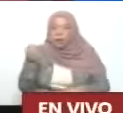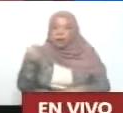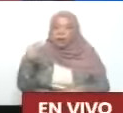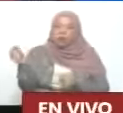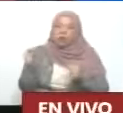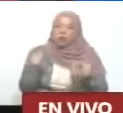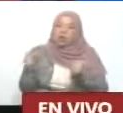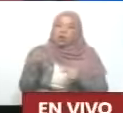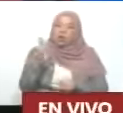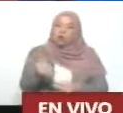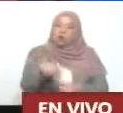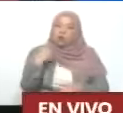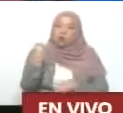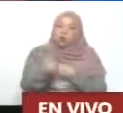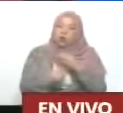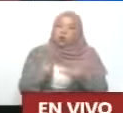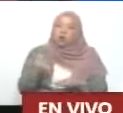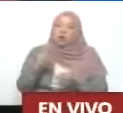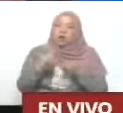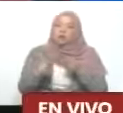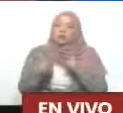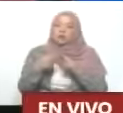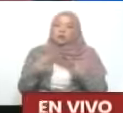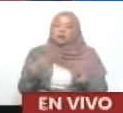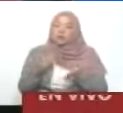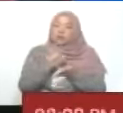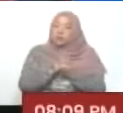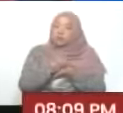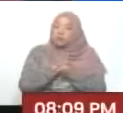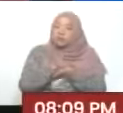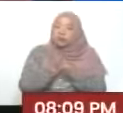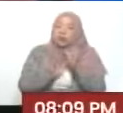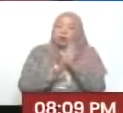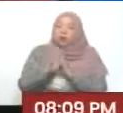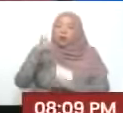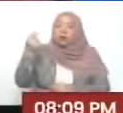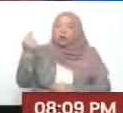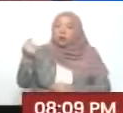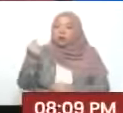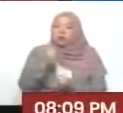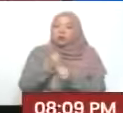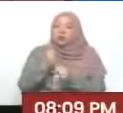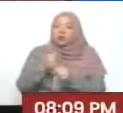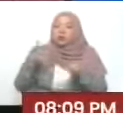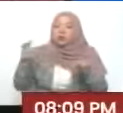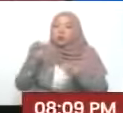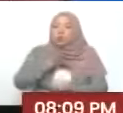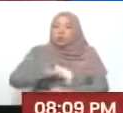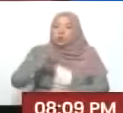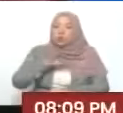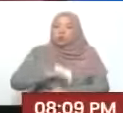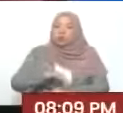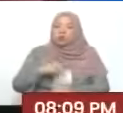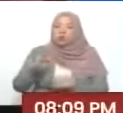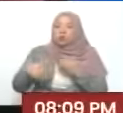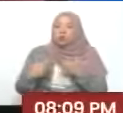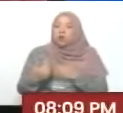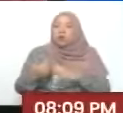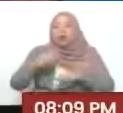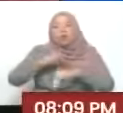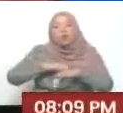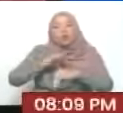diálogo que jamás se haya hecho por la paz, por la estabilidad, por el crecimiento económico, por un nuevo modelo de sociedad. ¿A quién voy a